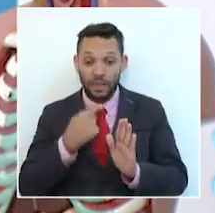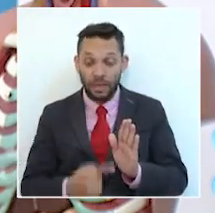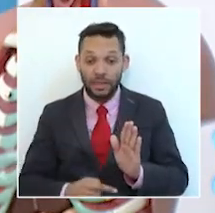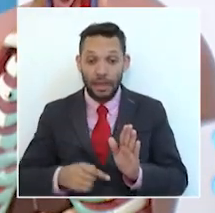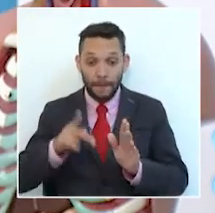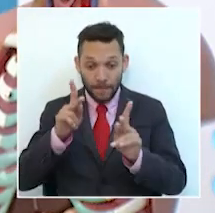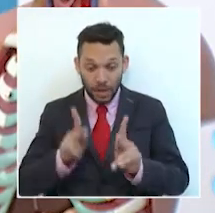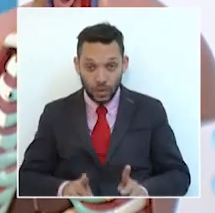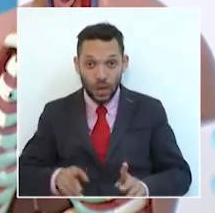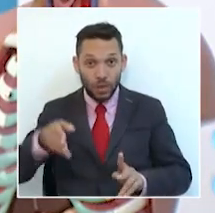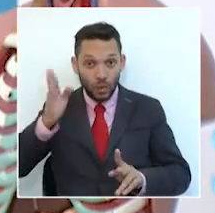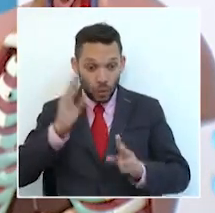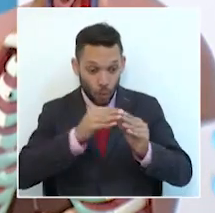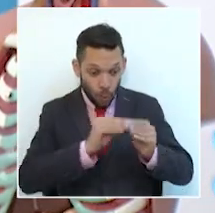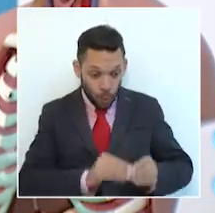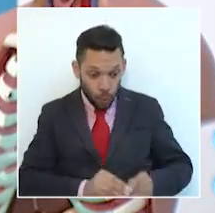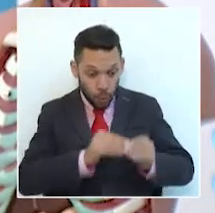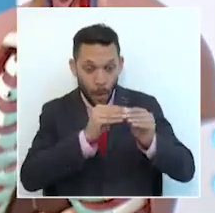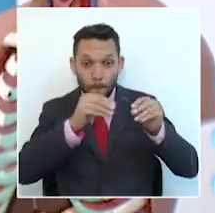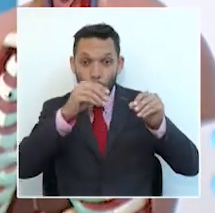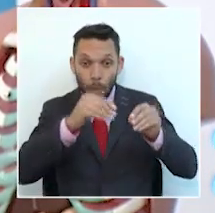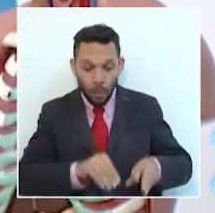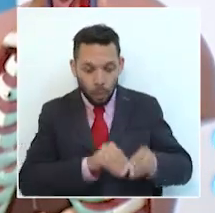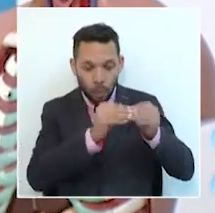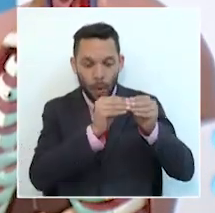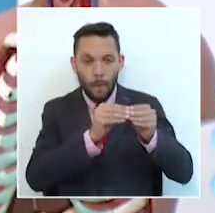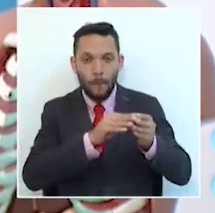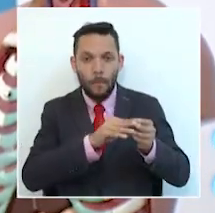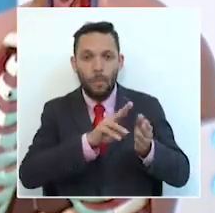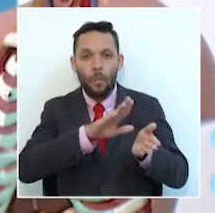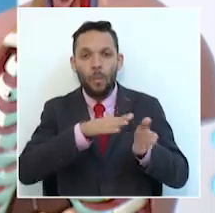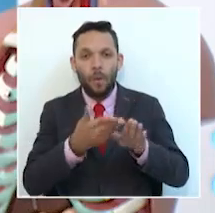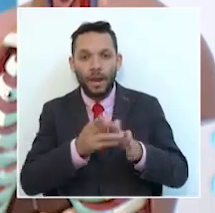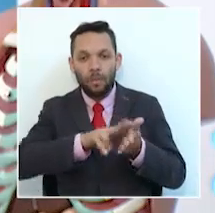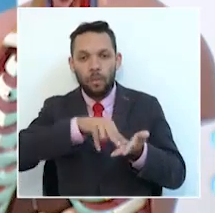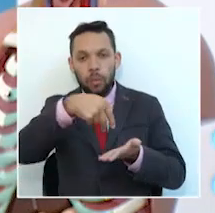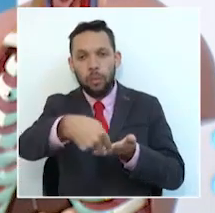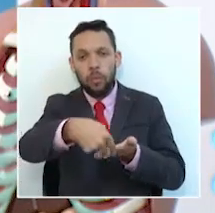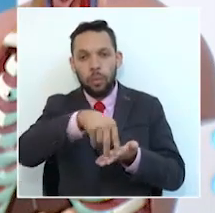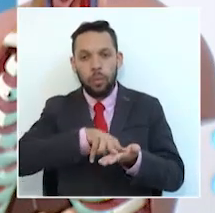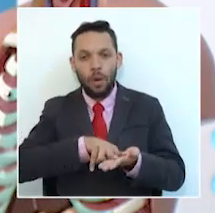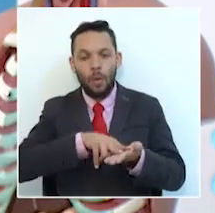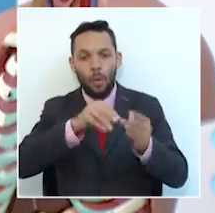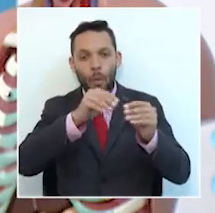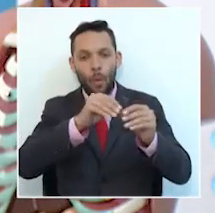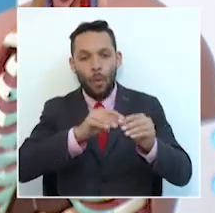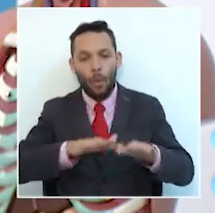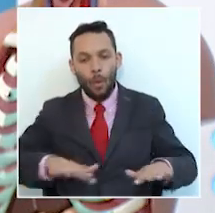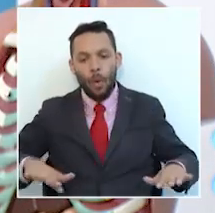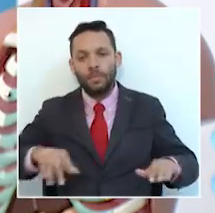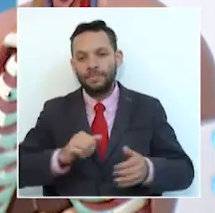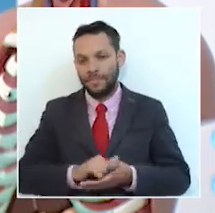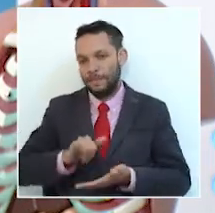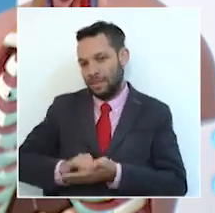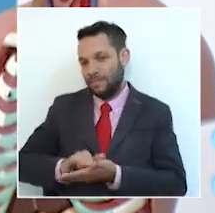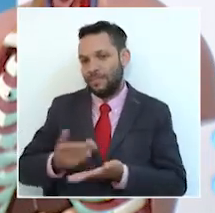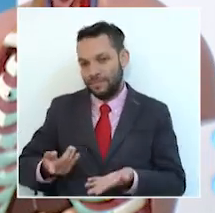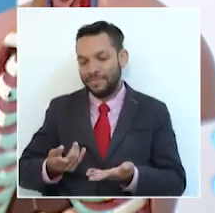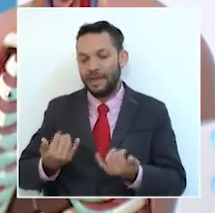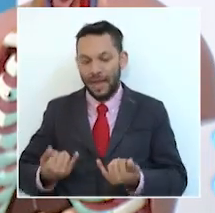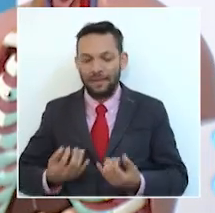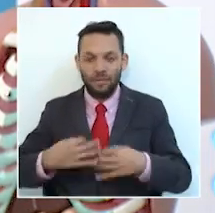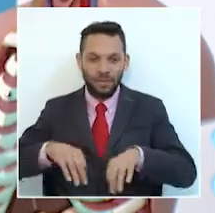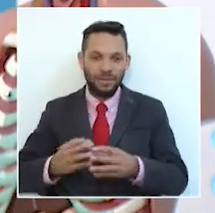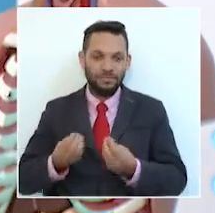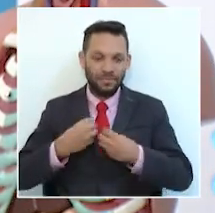somos eso que necesitamos eso agua y elementos minerales que lo que tiene nuestro cuerpo vamos a